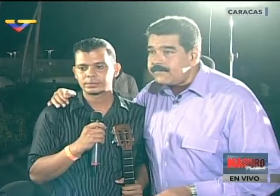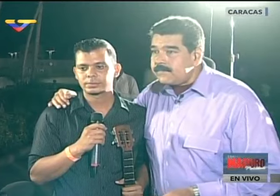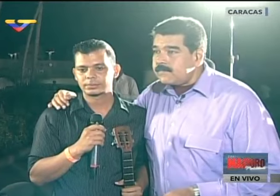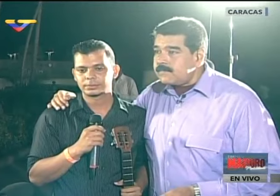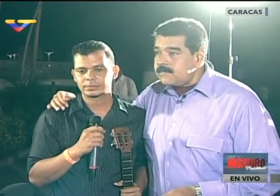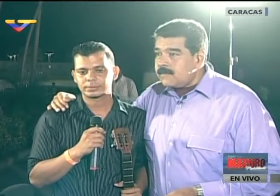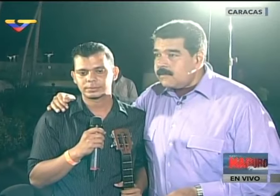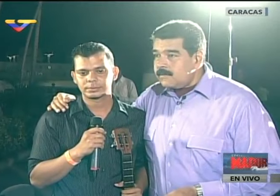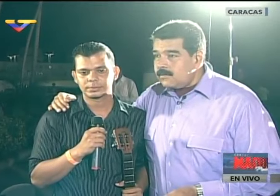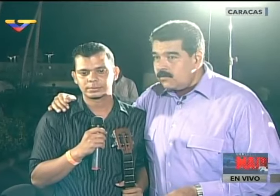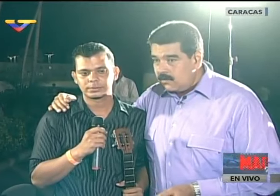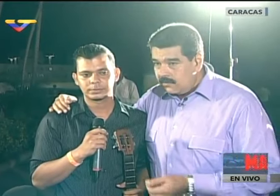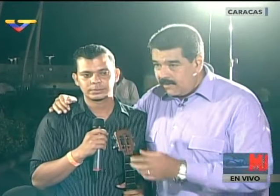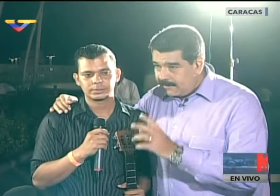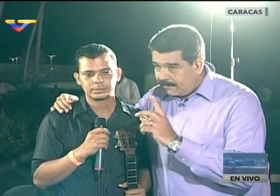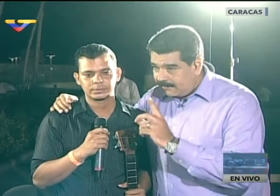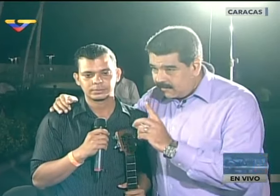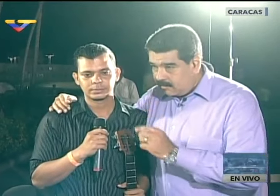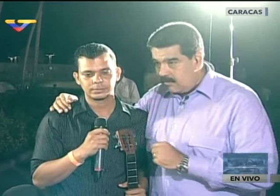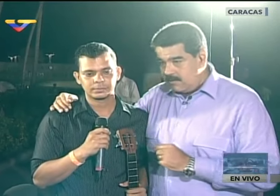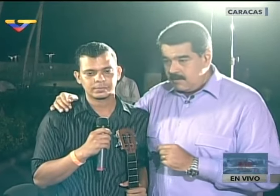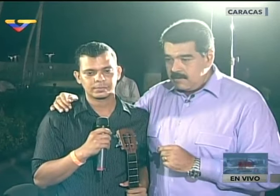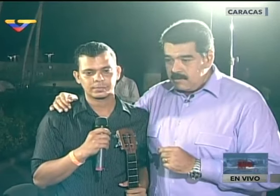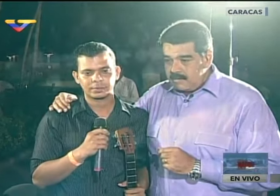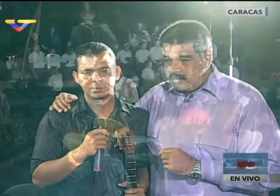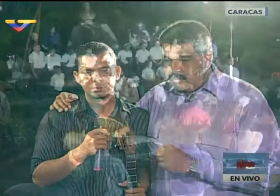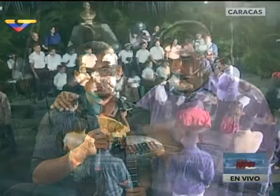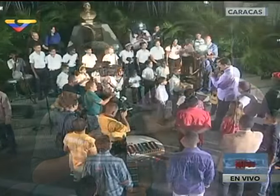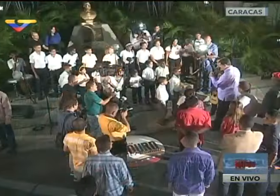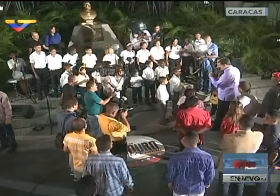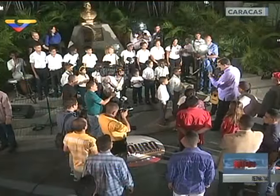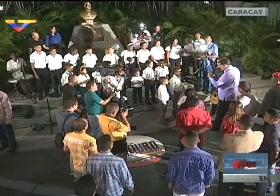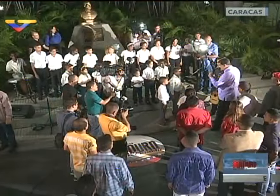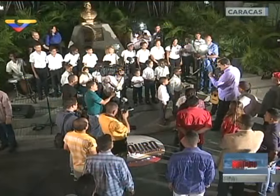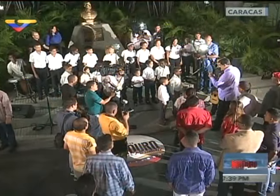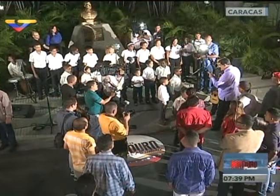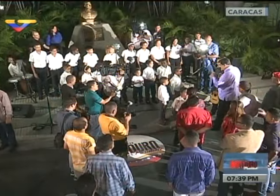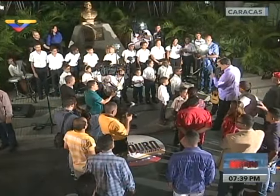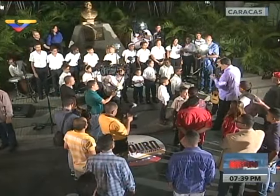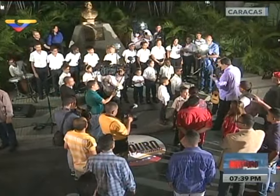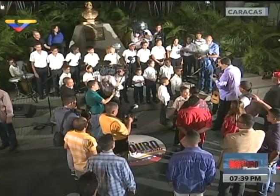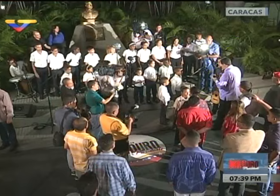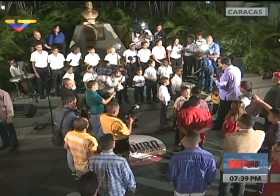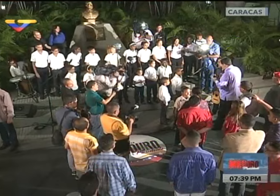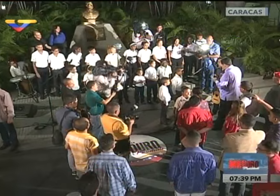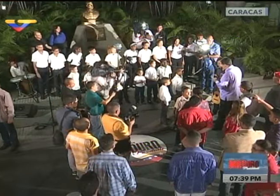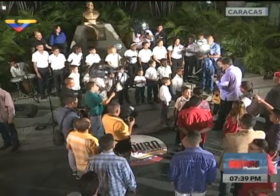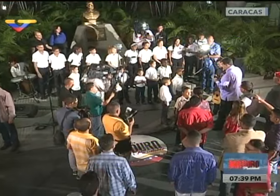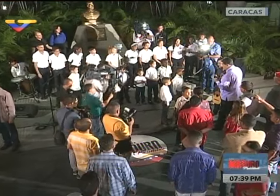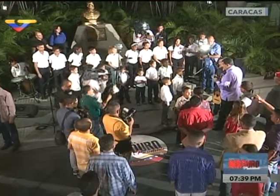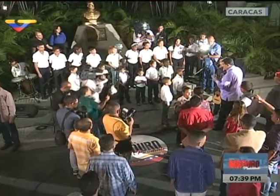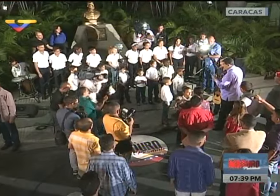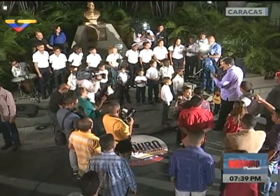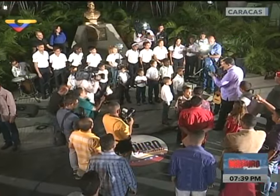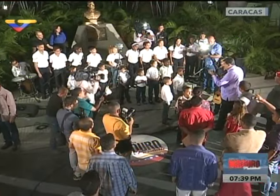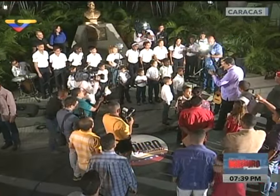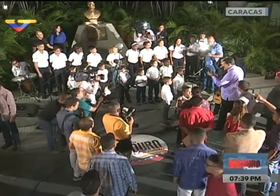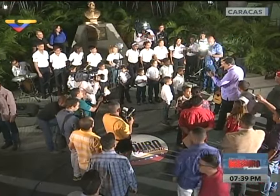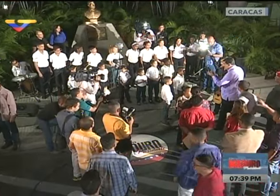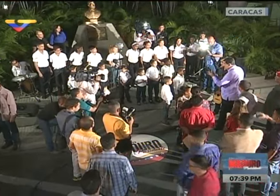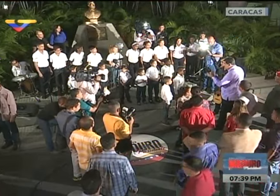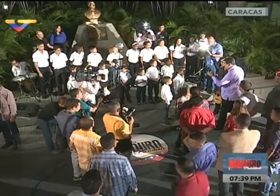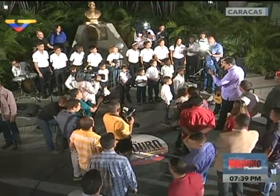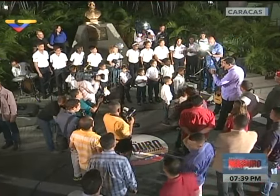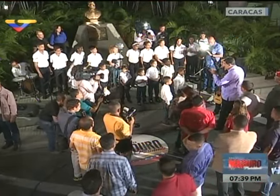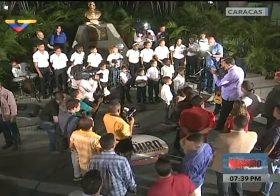alegría. Yo les voy a proponer algo. Con esa canción, como ustedes van a estar en Caracas mañana, ¿verdad? Bueno, vamos a